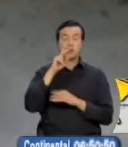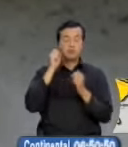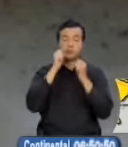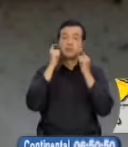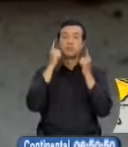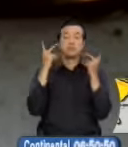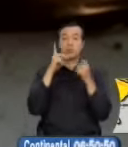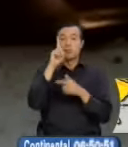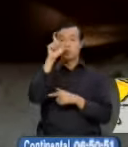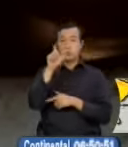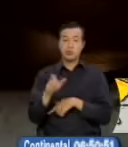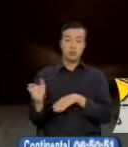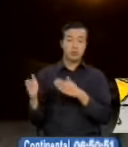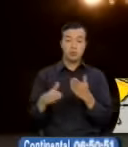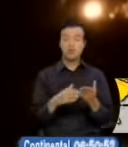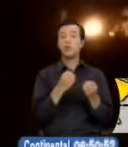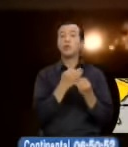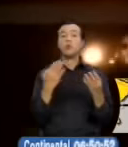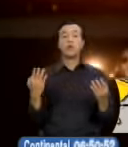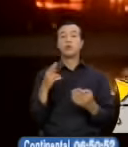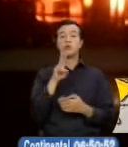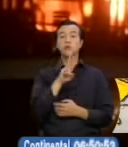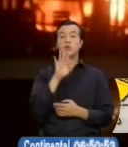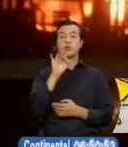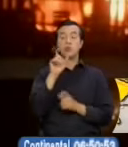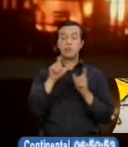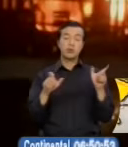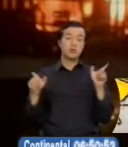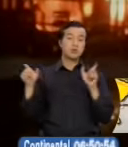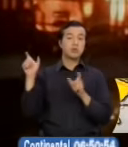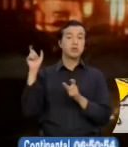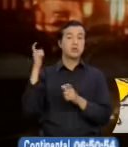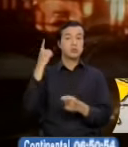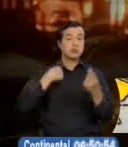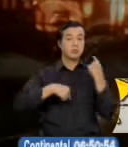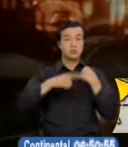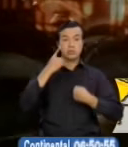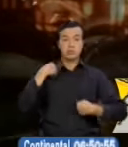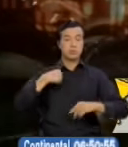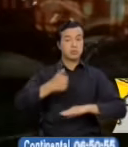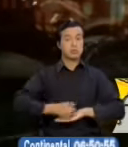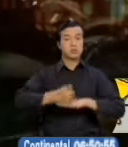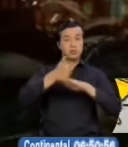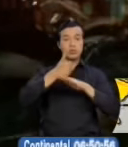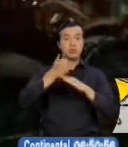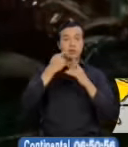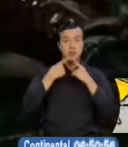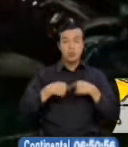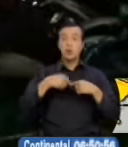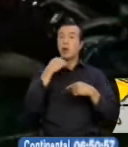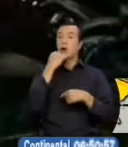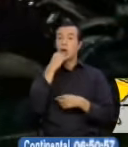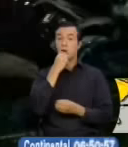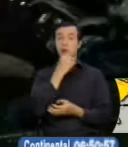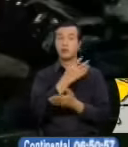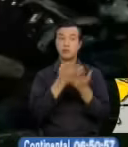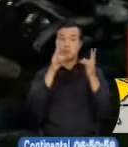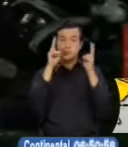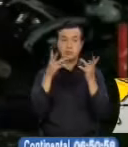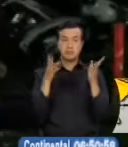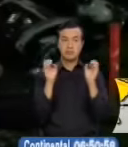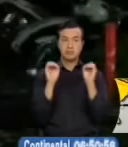una persona fallecida y 29 heridos. Las autoridades tailandesas aún no han emitido declaraciones oficiales sobre este